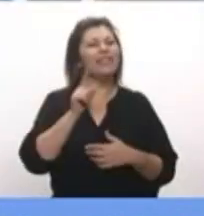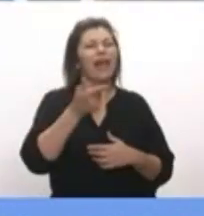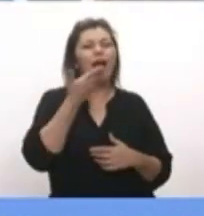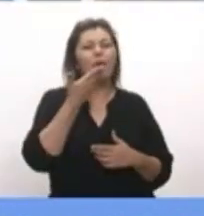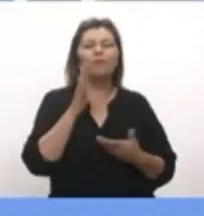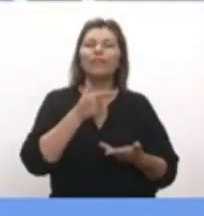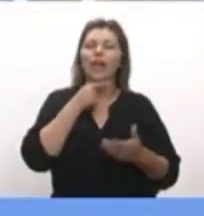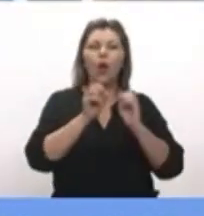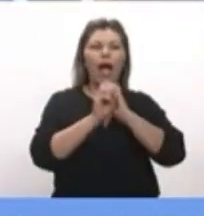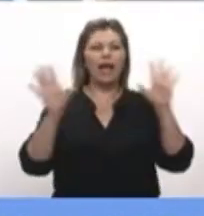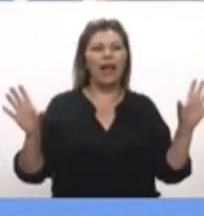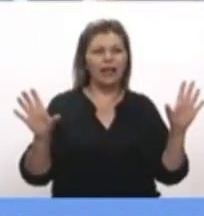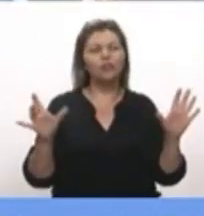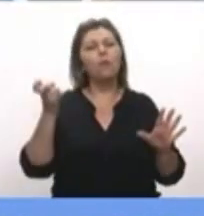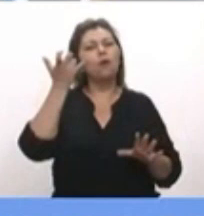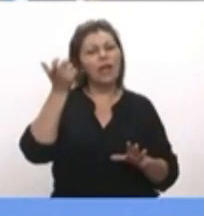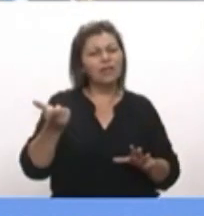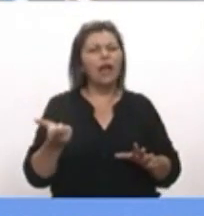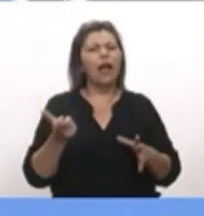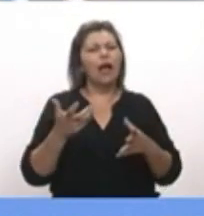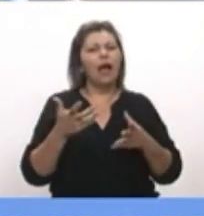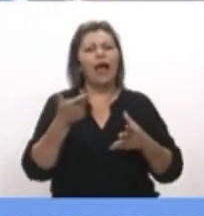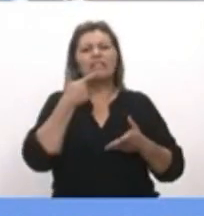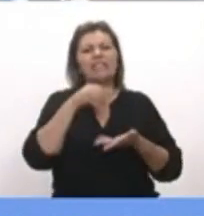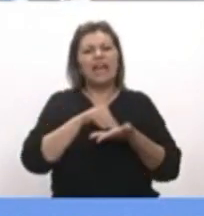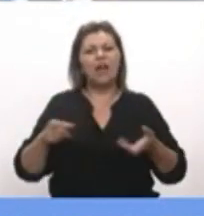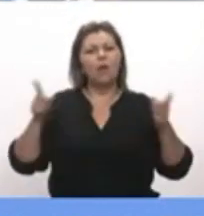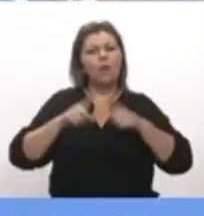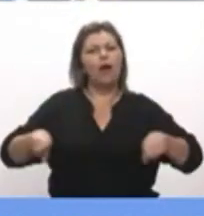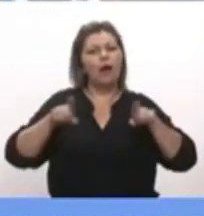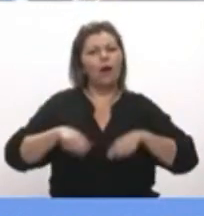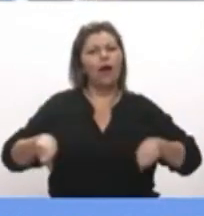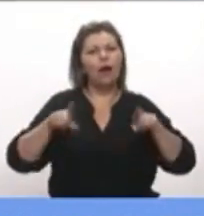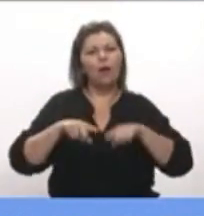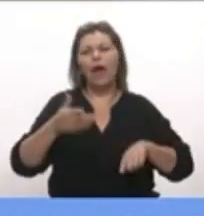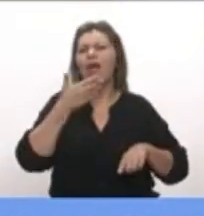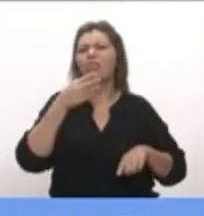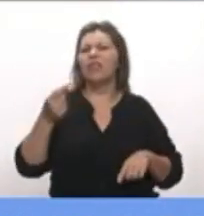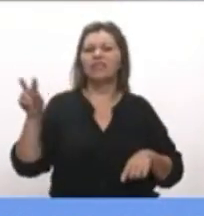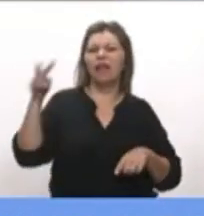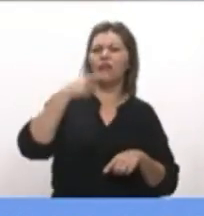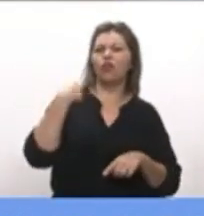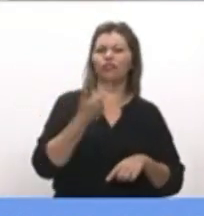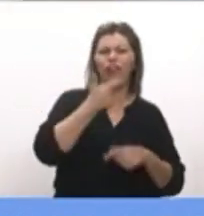aclaración, porque reiteradamente la senadora se refiere, mirando hasta ese lado, que nos estamos riendo.